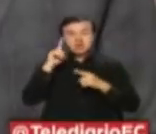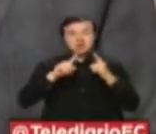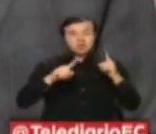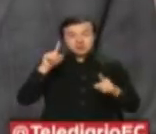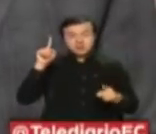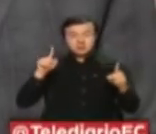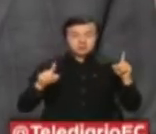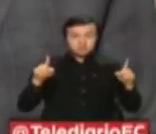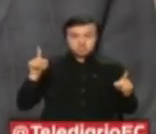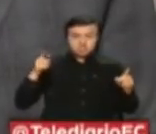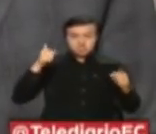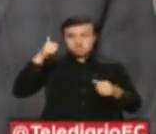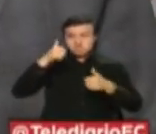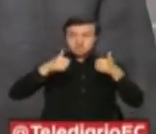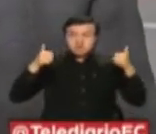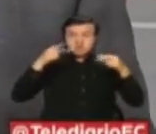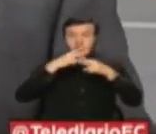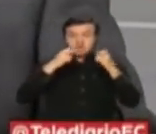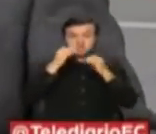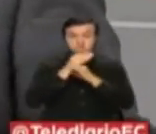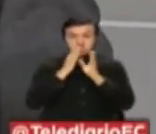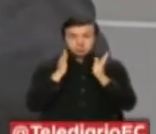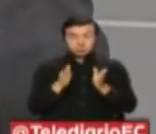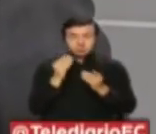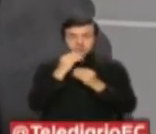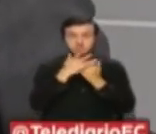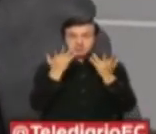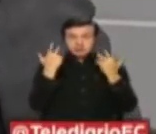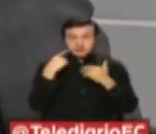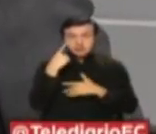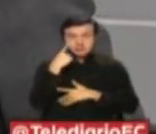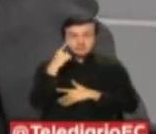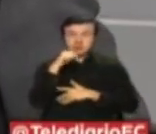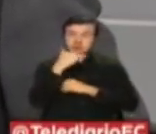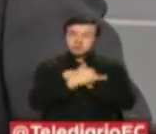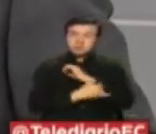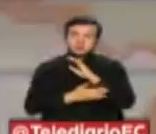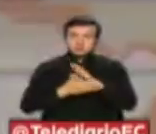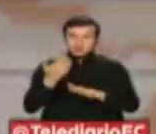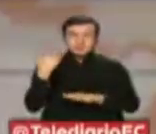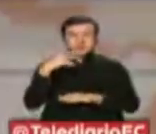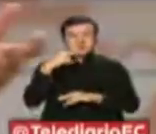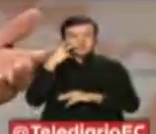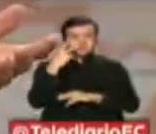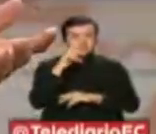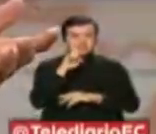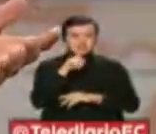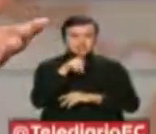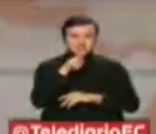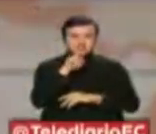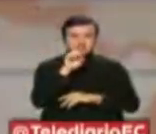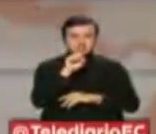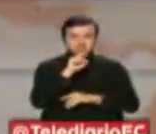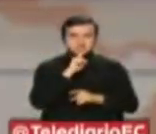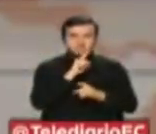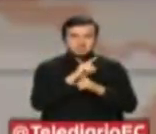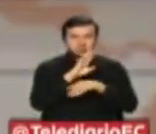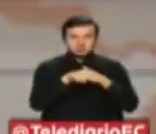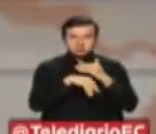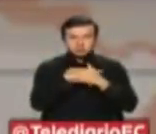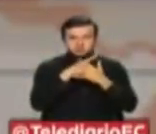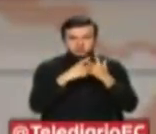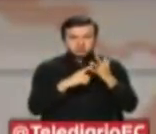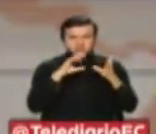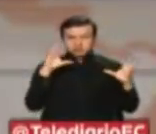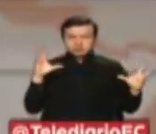varios de los altos ex funcionarios señalados ya se encuentran fuera del país la noche de los precios totalmente aplica a todos los casos